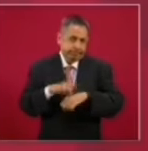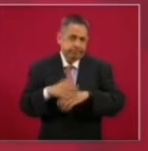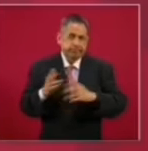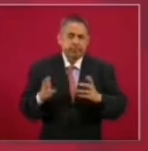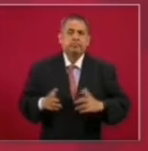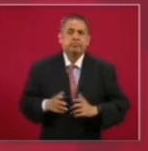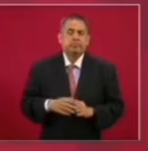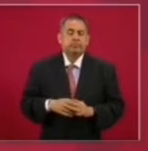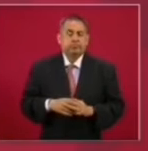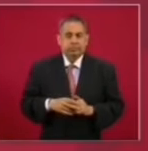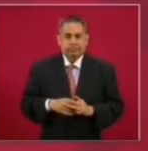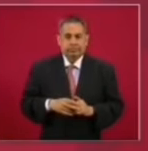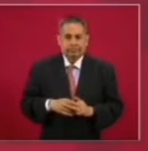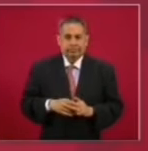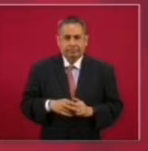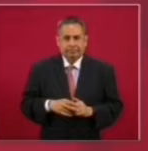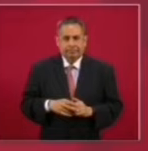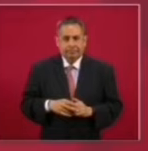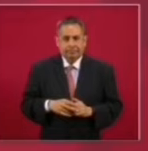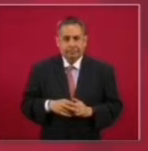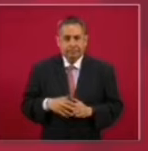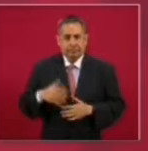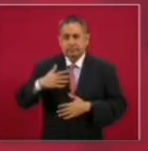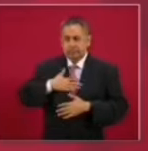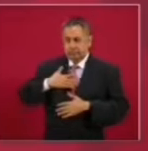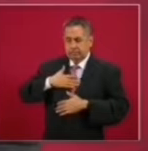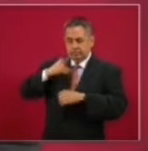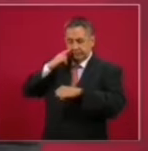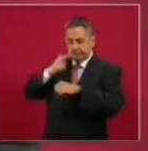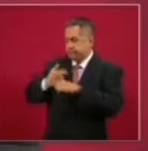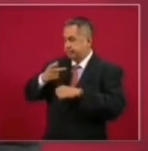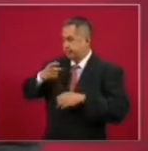O sea, a mí me corresponde